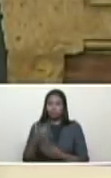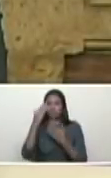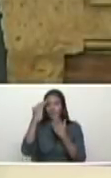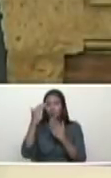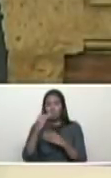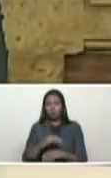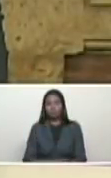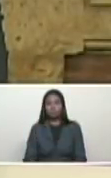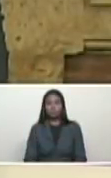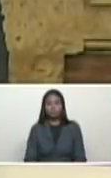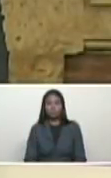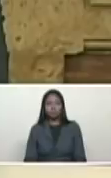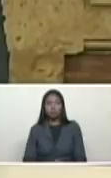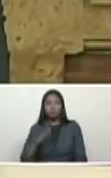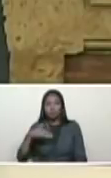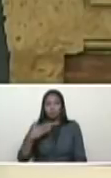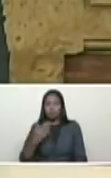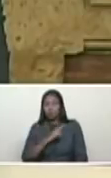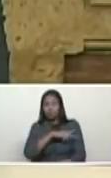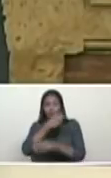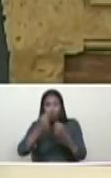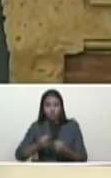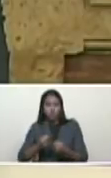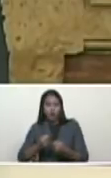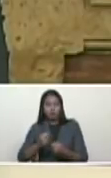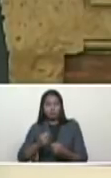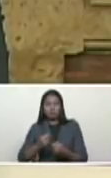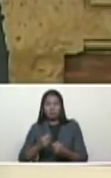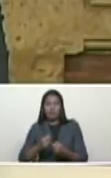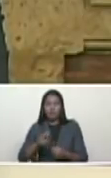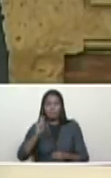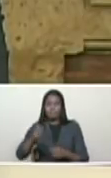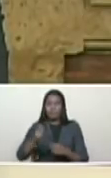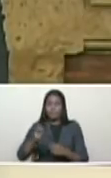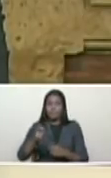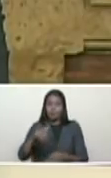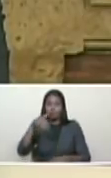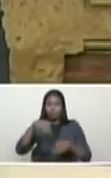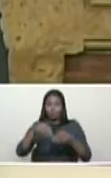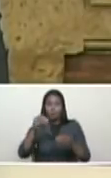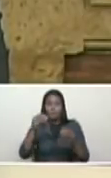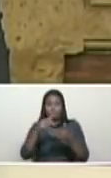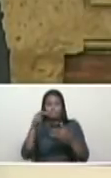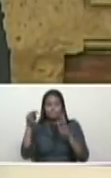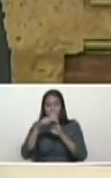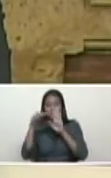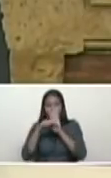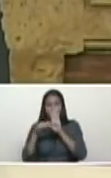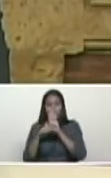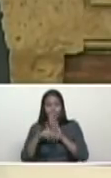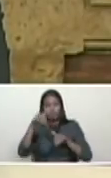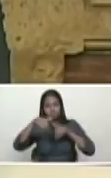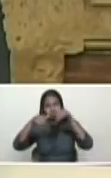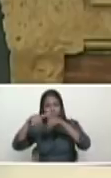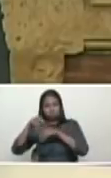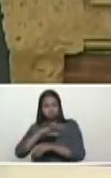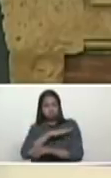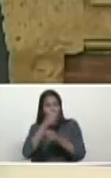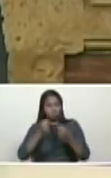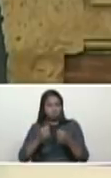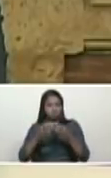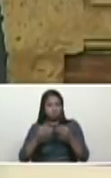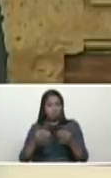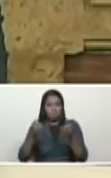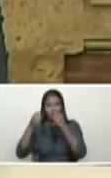poderoso poder judicial constituido legítima y legalmente democráticamente fortalecido en el